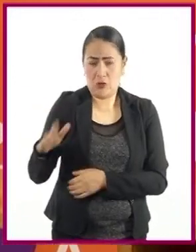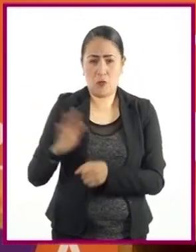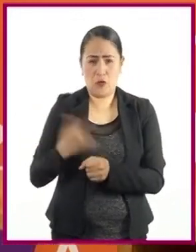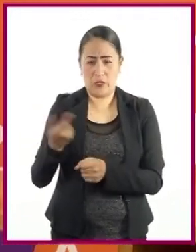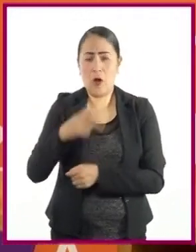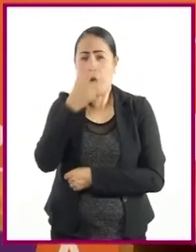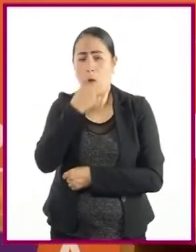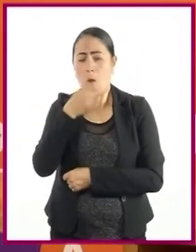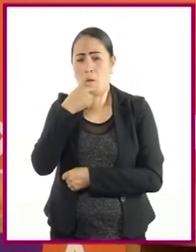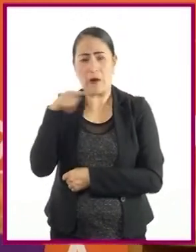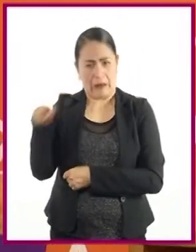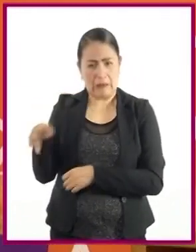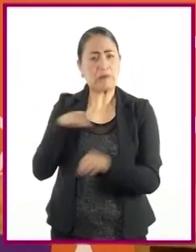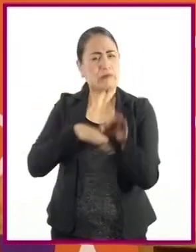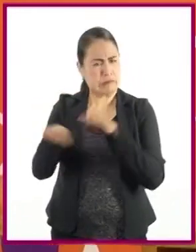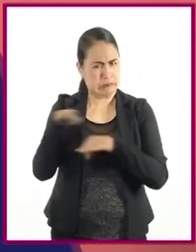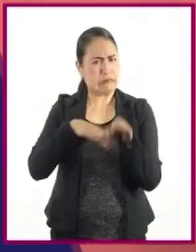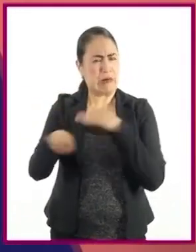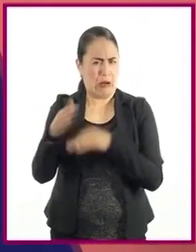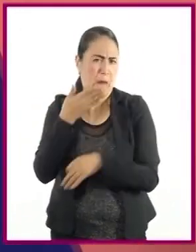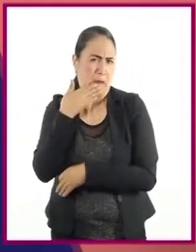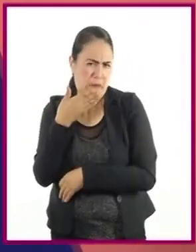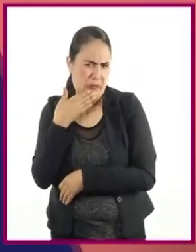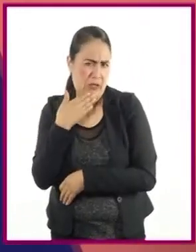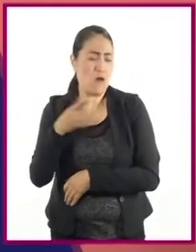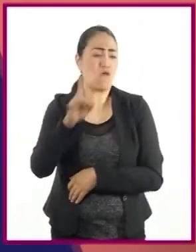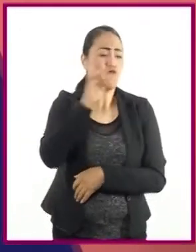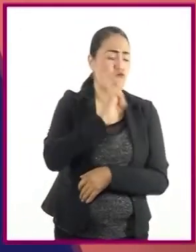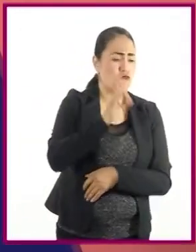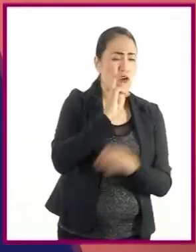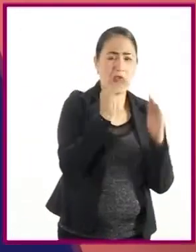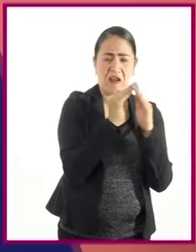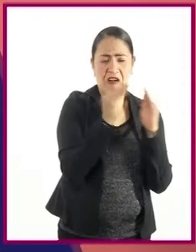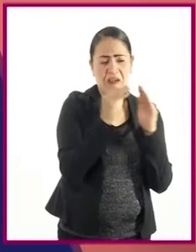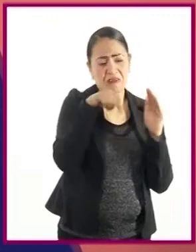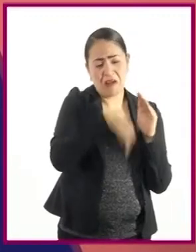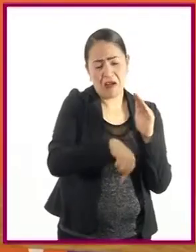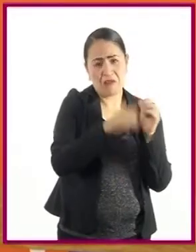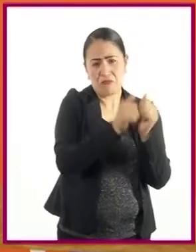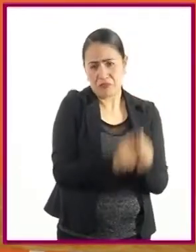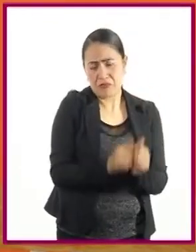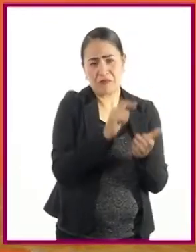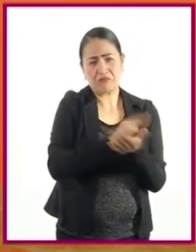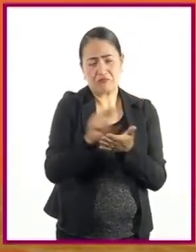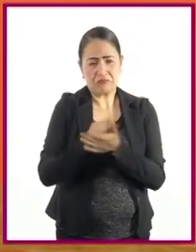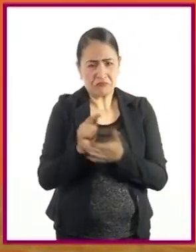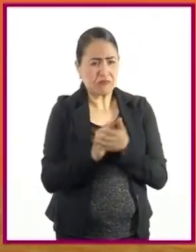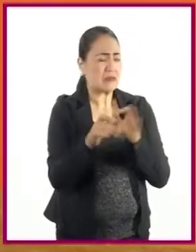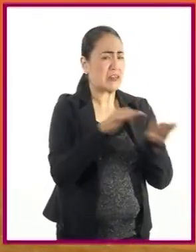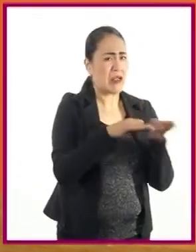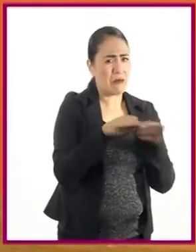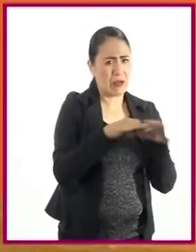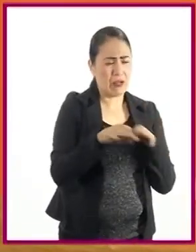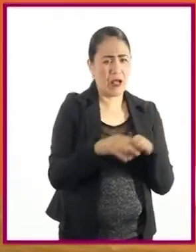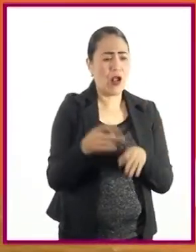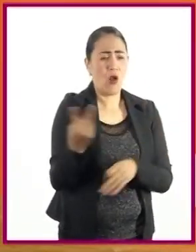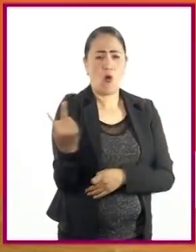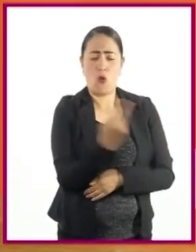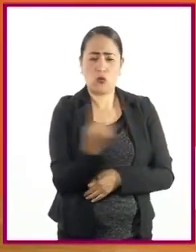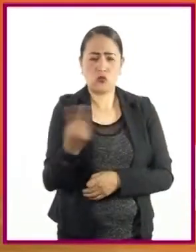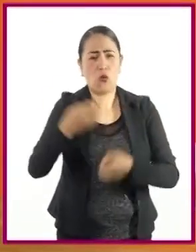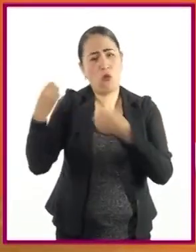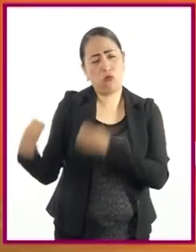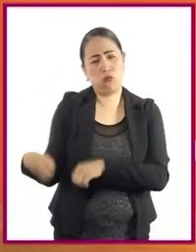que tiene el esposo. La esposa se dedica a trabajar desde su hogar. Los dos están muy ocupados y descuidan sus